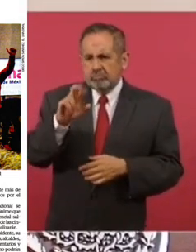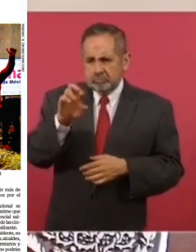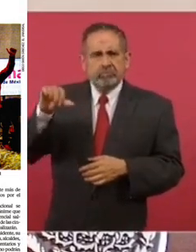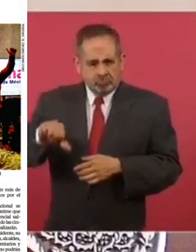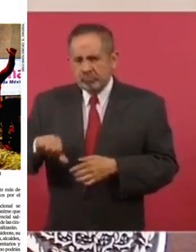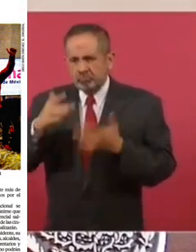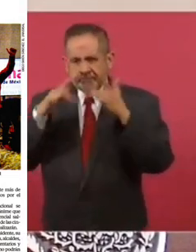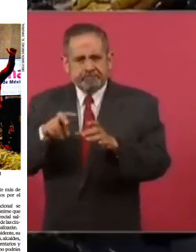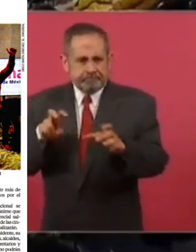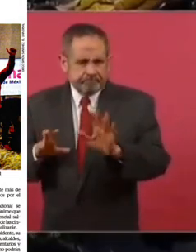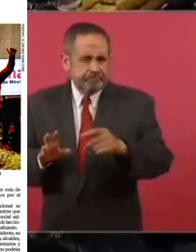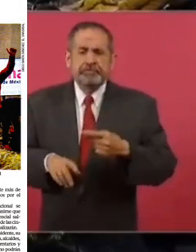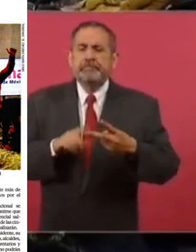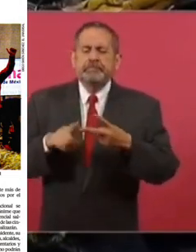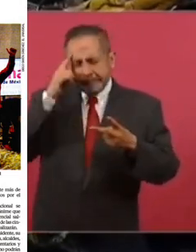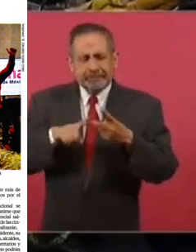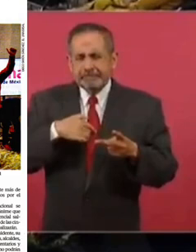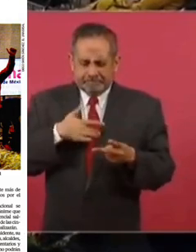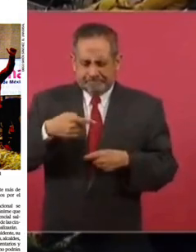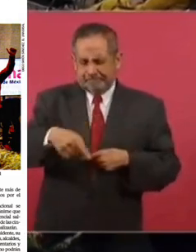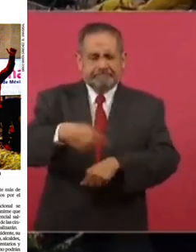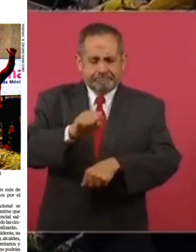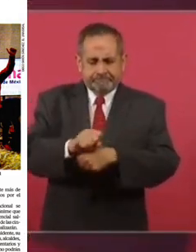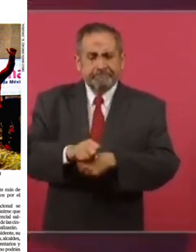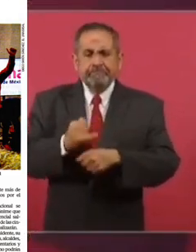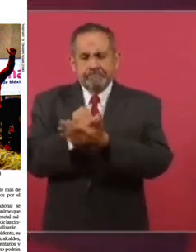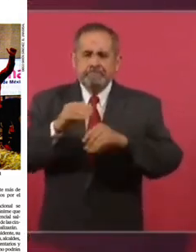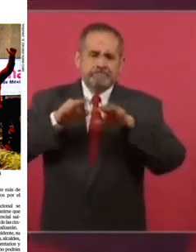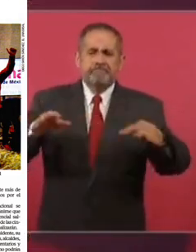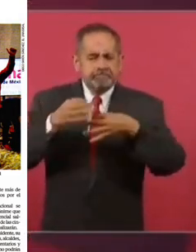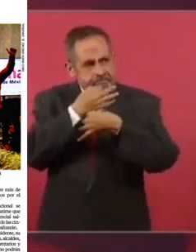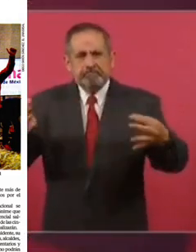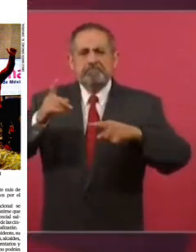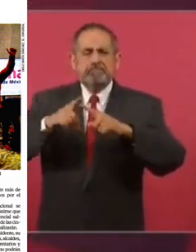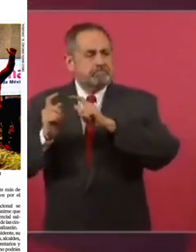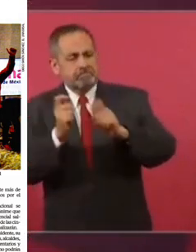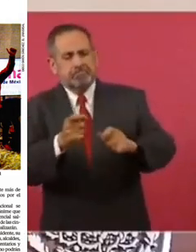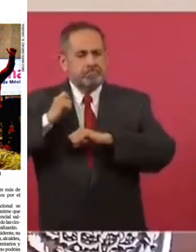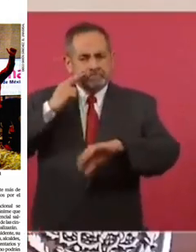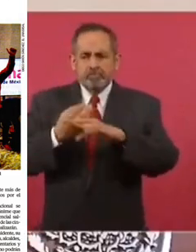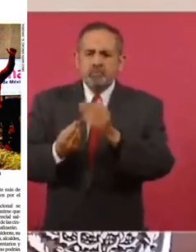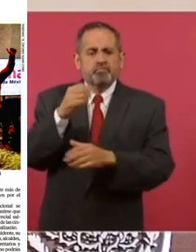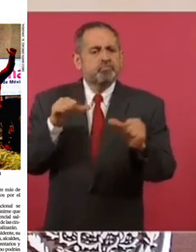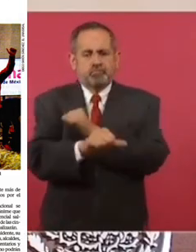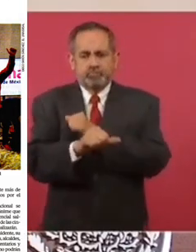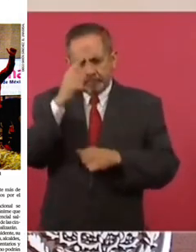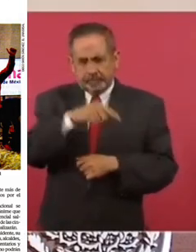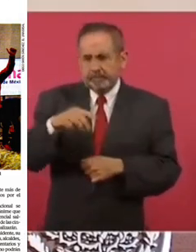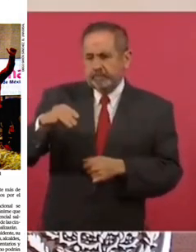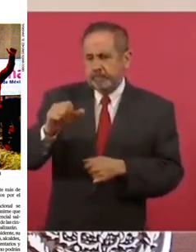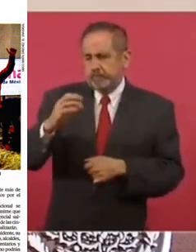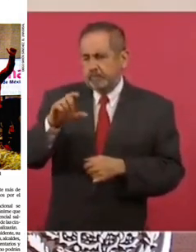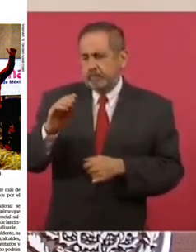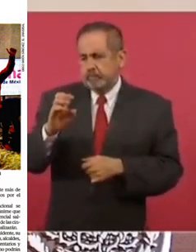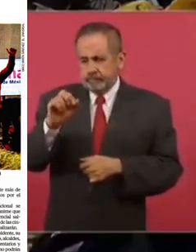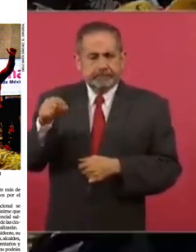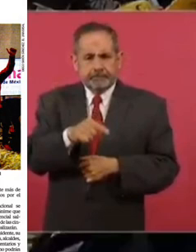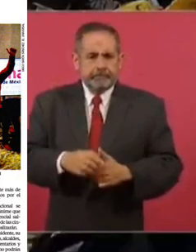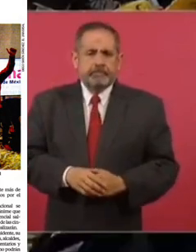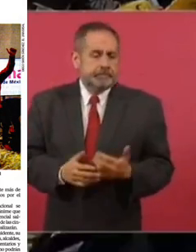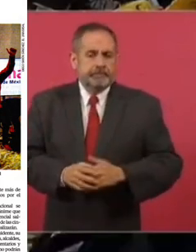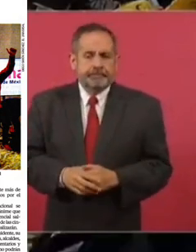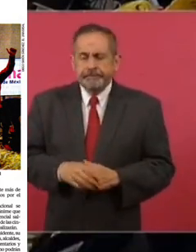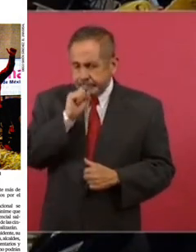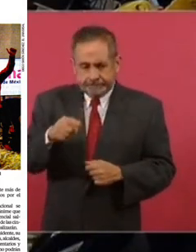Exteriores. Relaciones Exteriores. Y yo pienso que esta semana vamos a dar a conocer quién va a sustituir a Marcelo Ebrard.